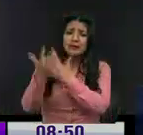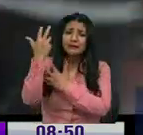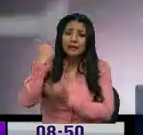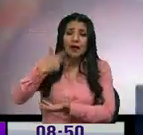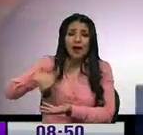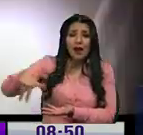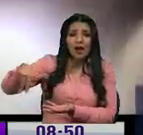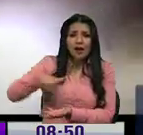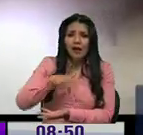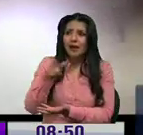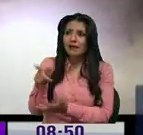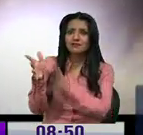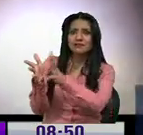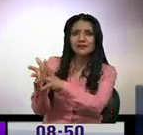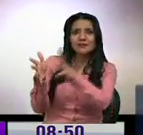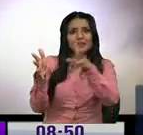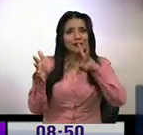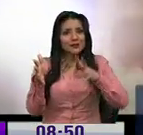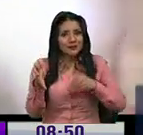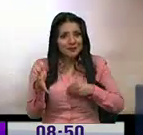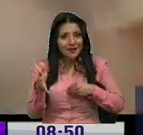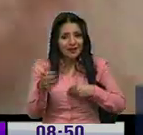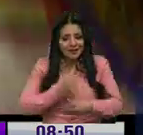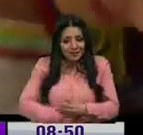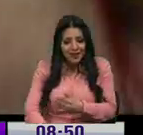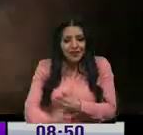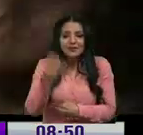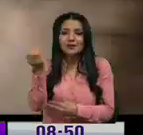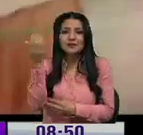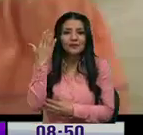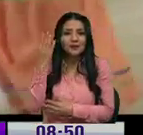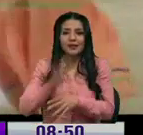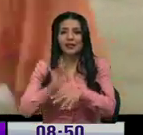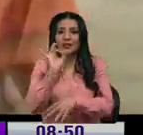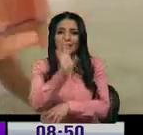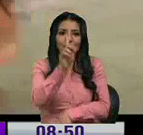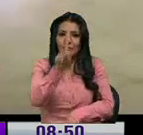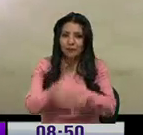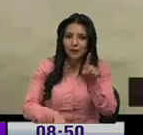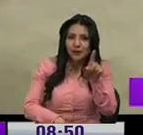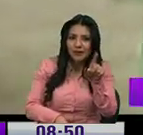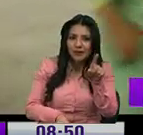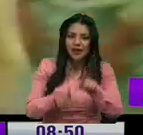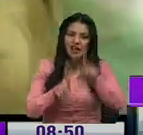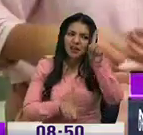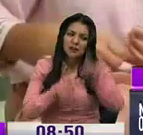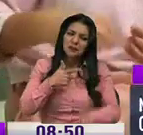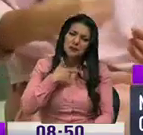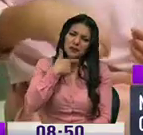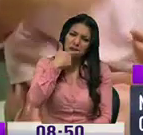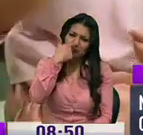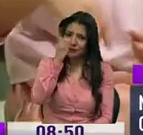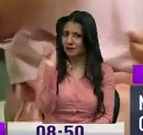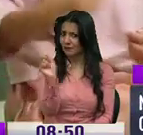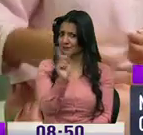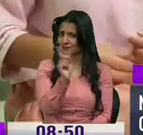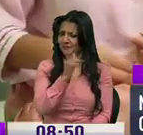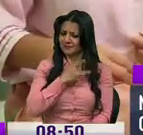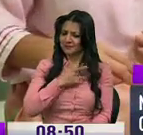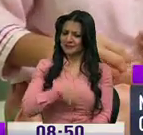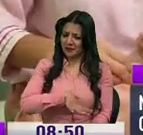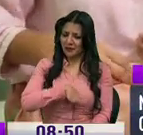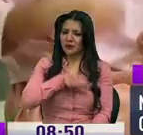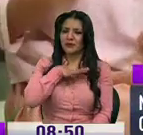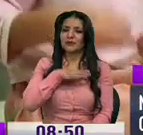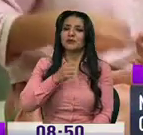hacían y nosotros venimos de ellos, no tenemos por qué olvidarlo ni dejarlo porque algunos se avergüenzan. Mejor tenemos que sentirnos orgullosos